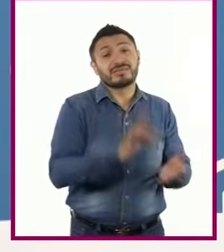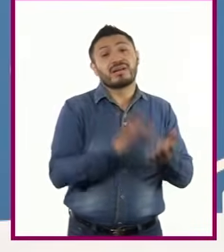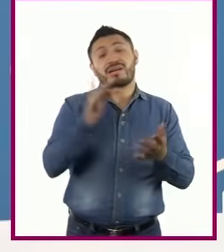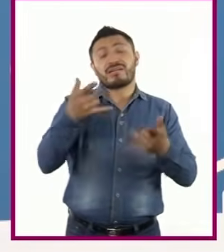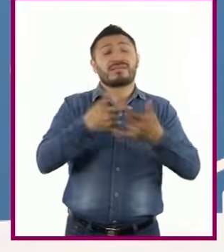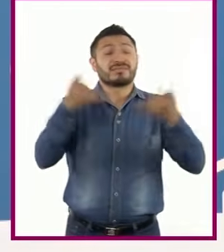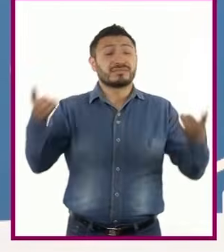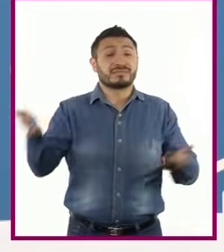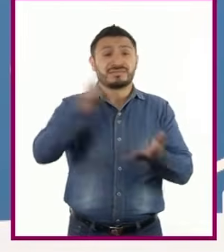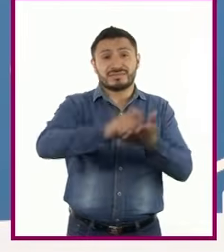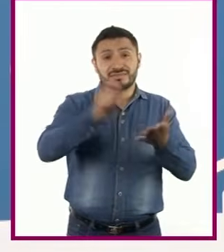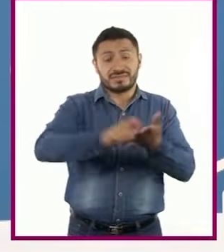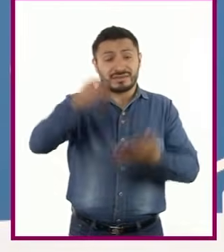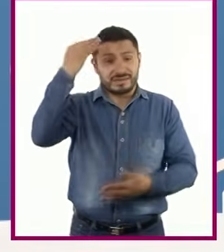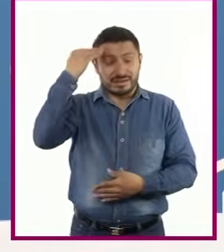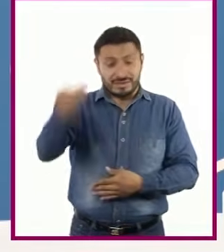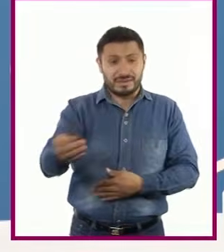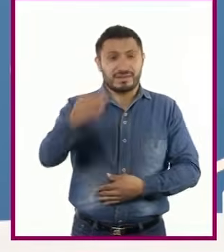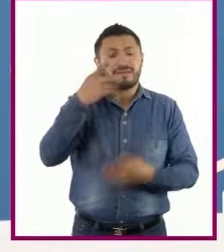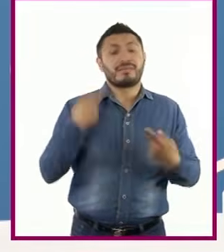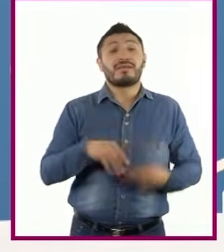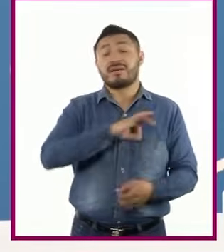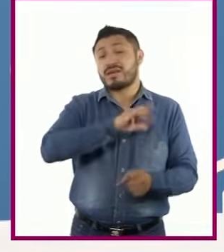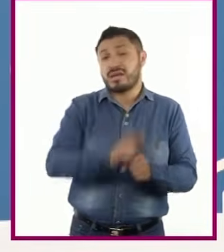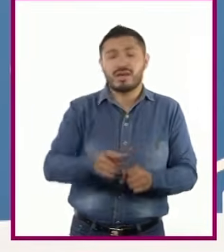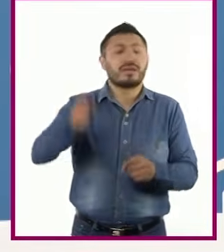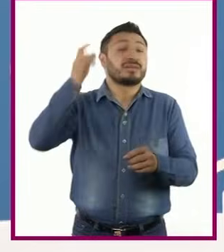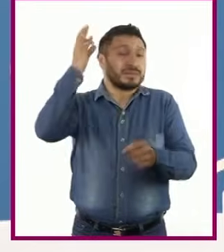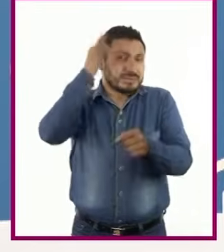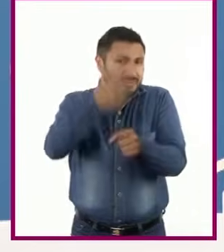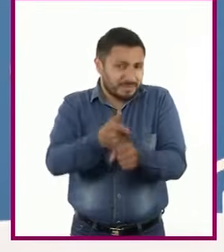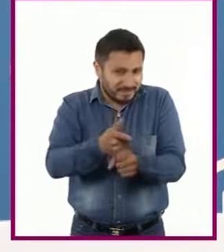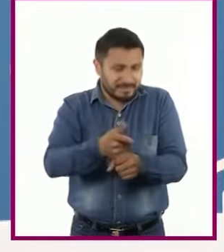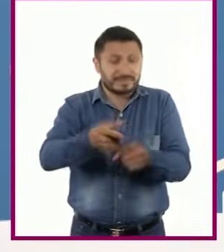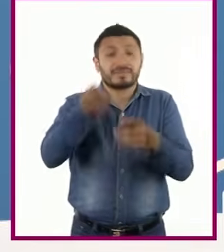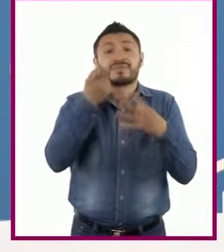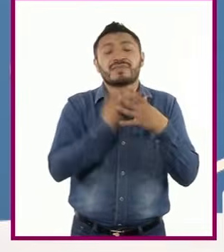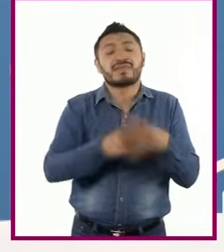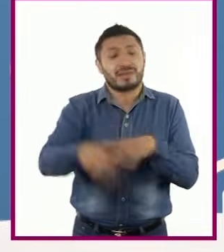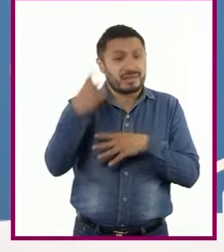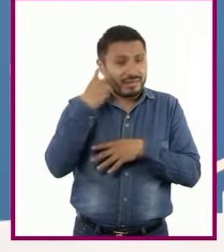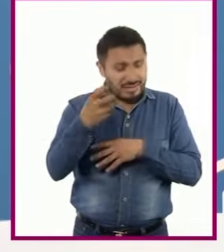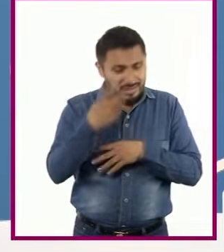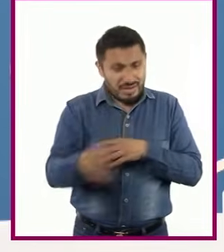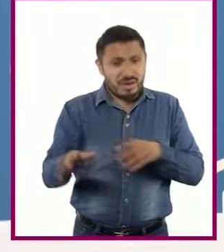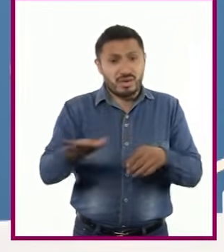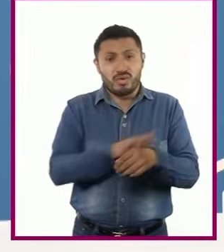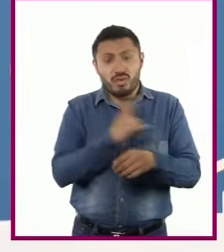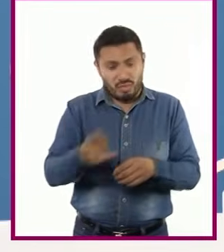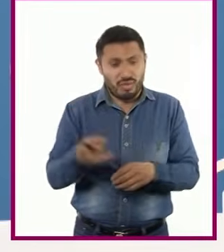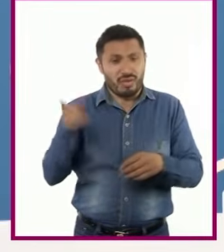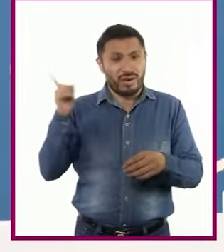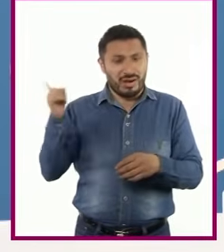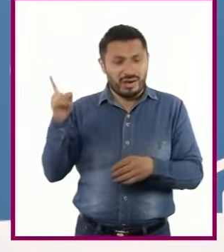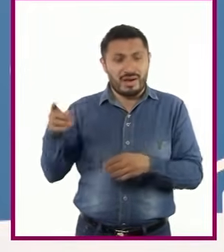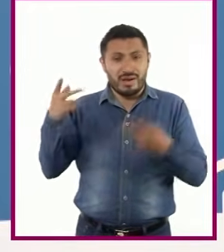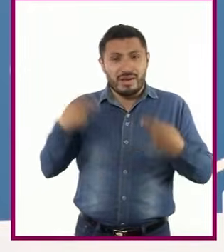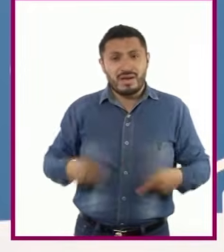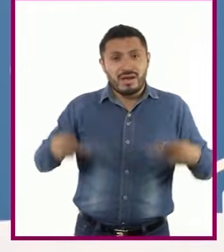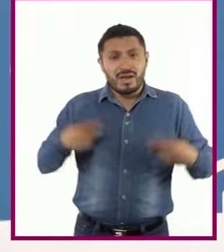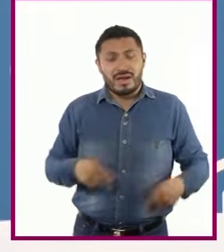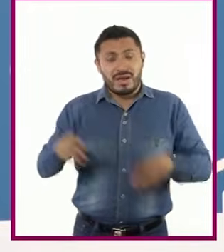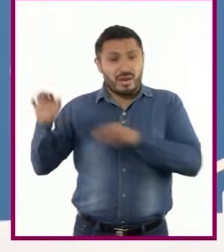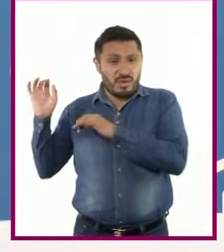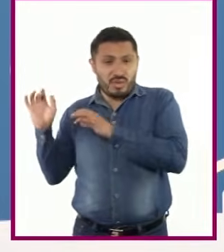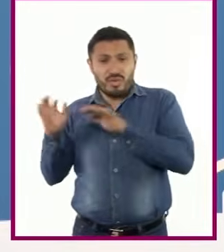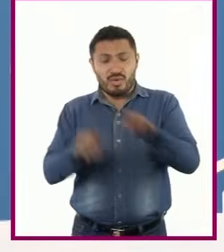época, los especialistas han logrado establecer que el origen de la epidemia se remonta a la llegada a